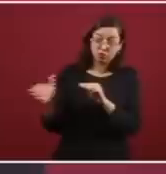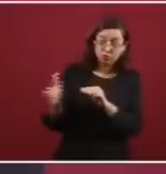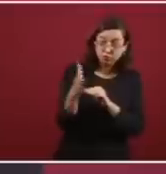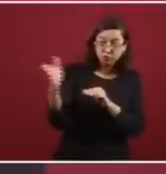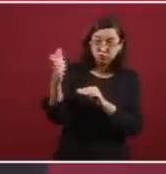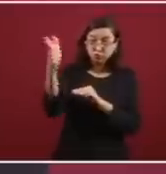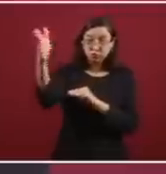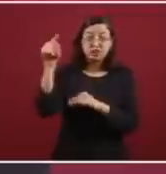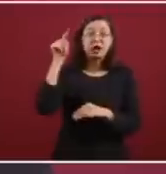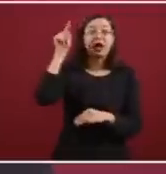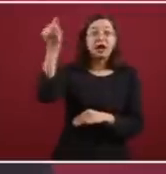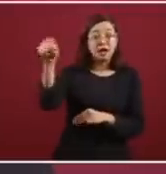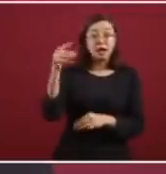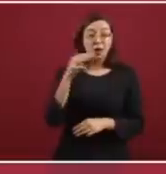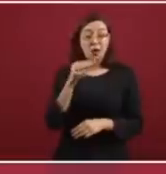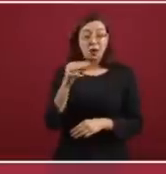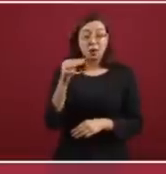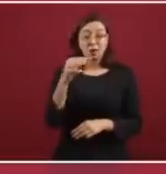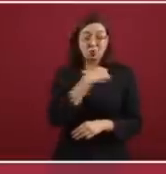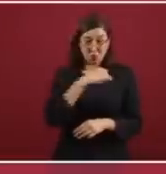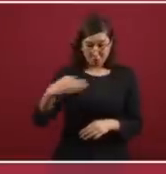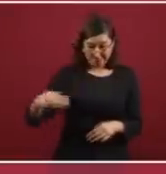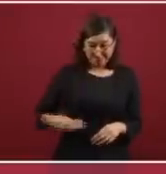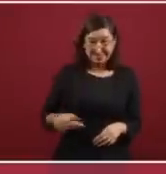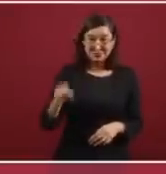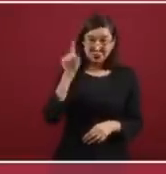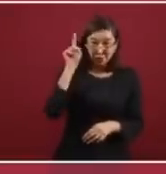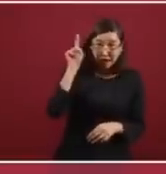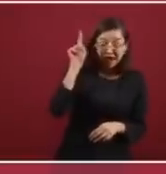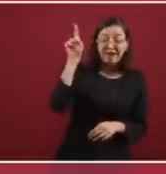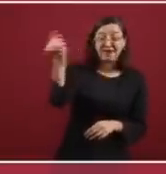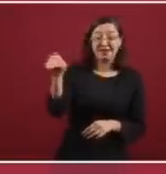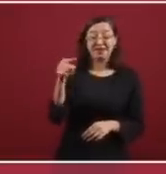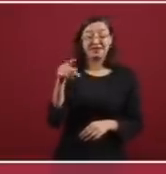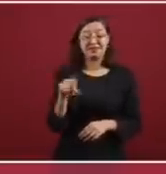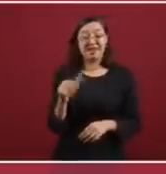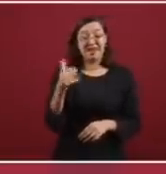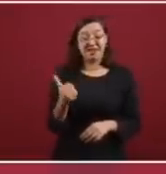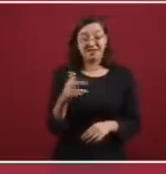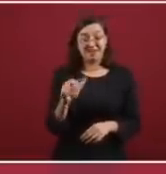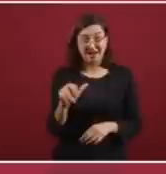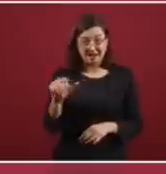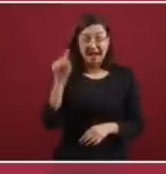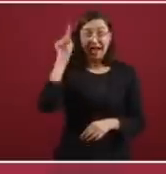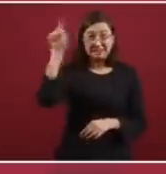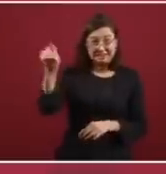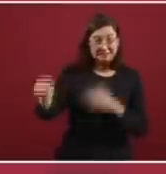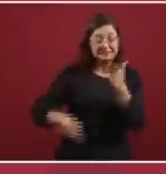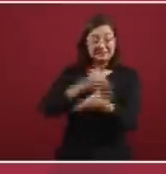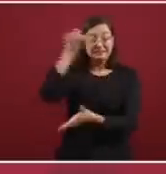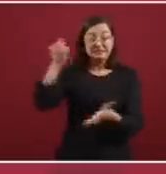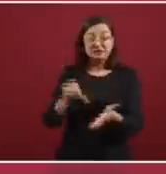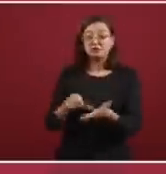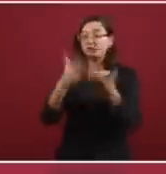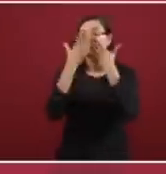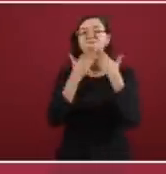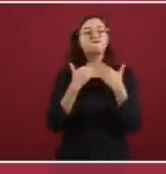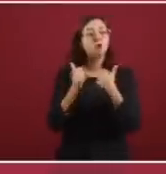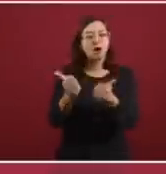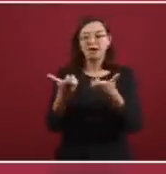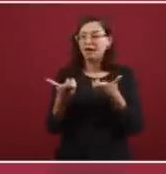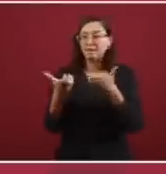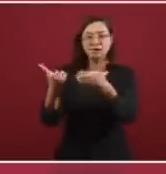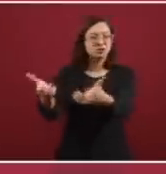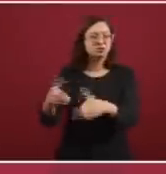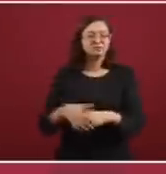a la cabecera municipal del municipio del Nayar, a la cabecera, no hay camino